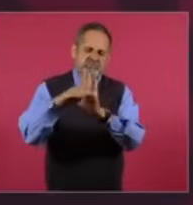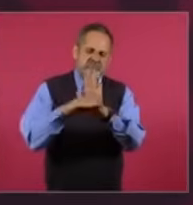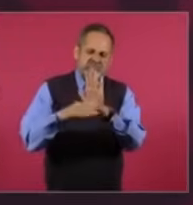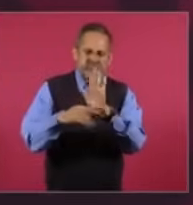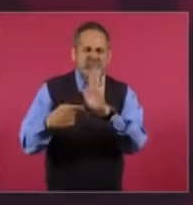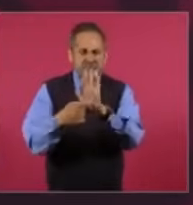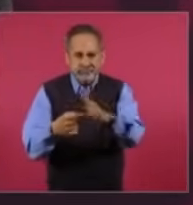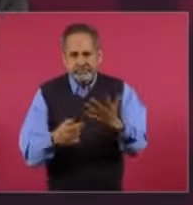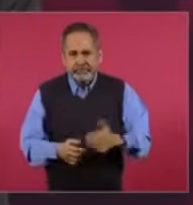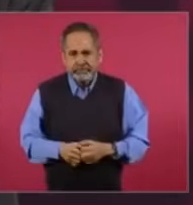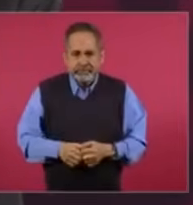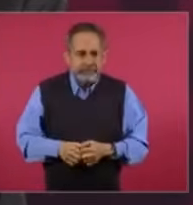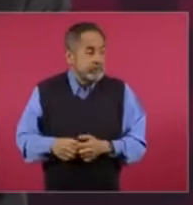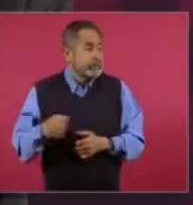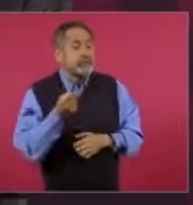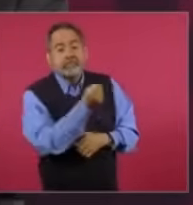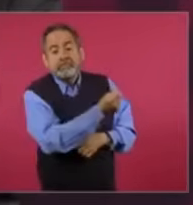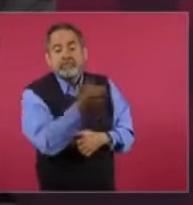Porque todavía hay quienes dicen,